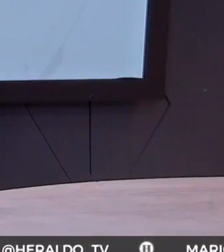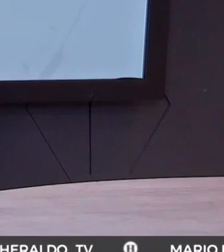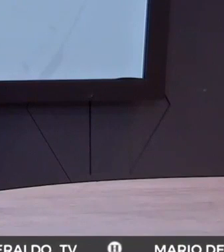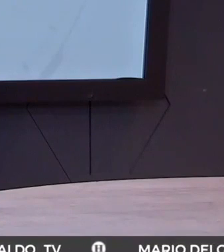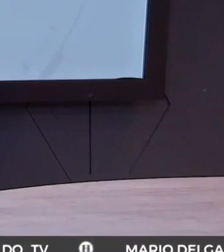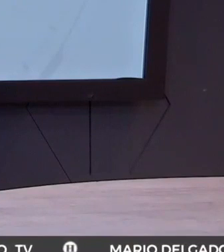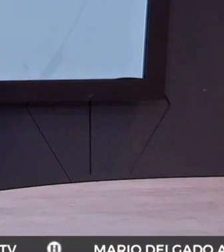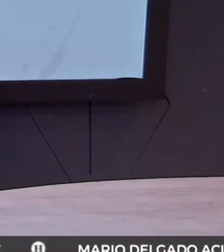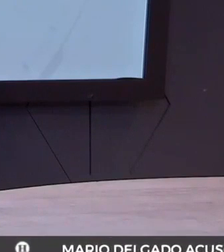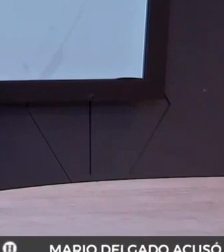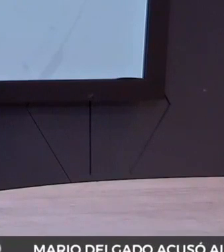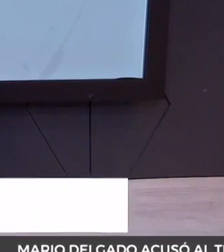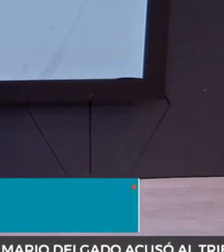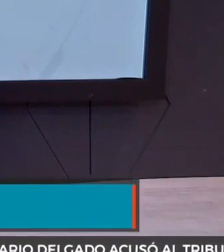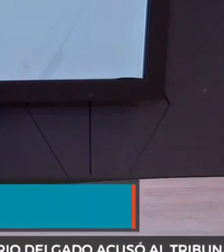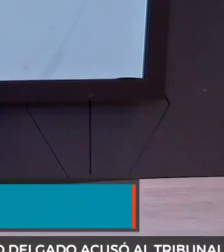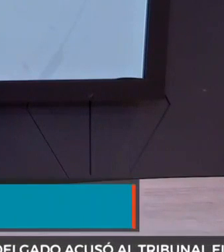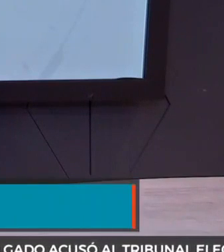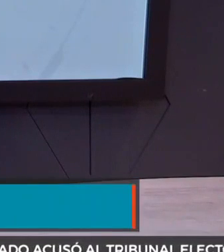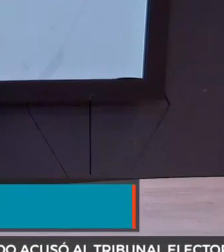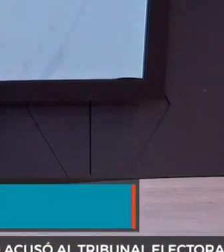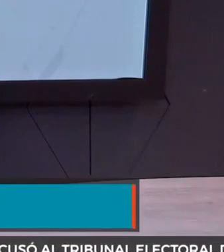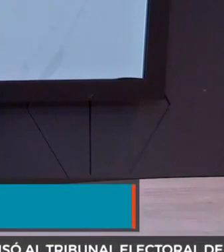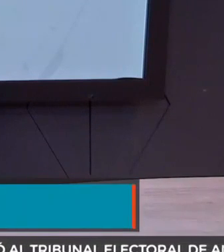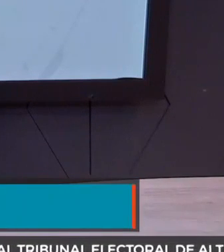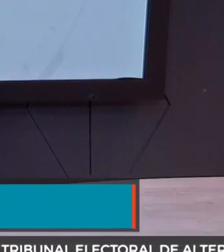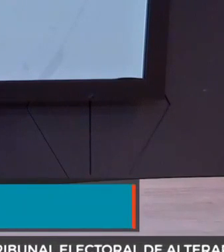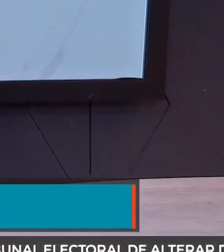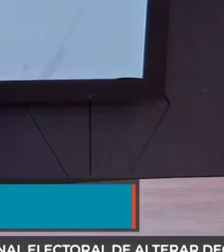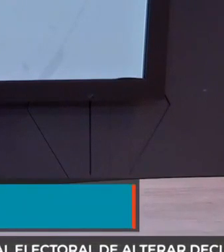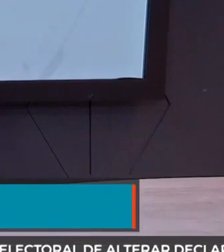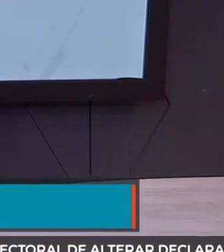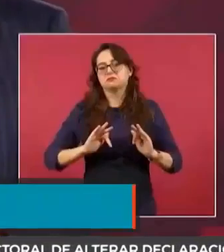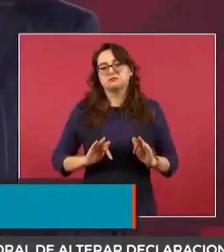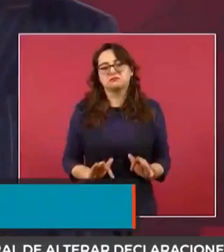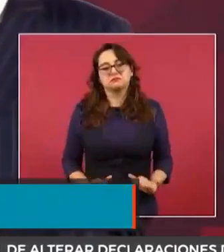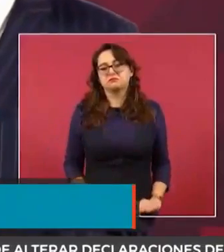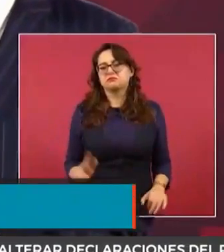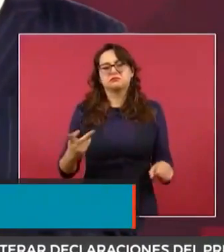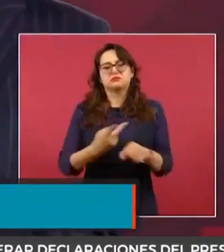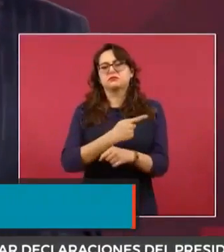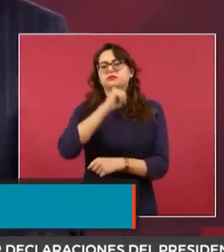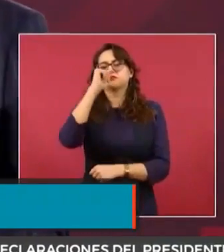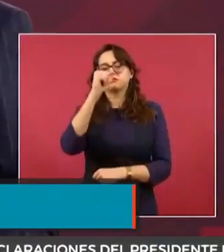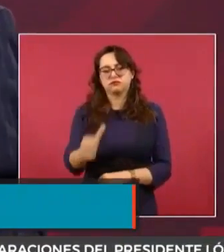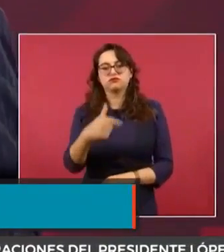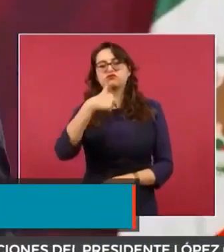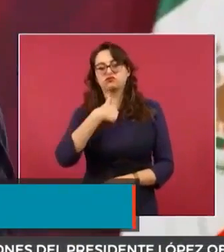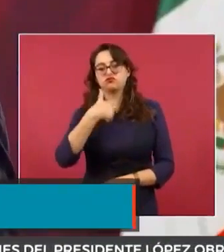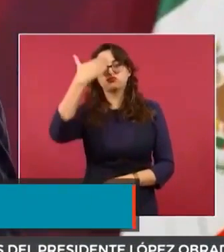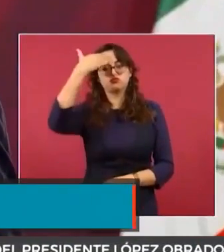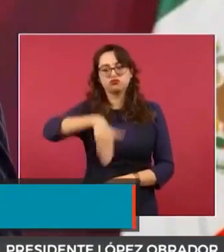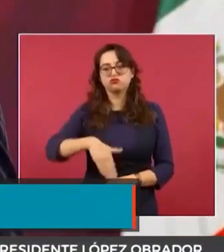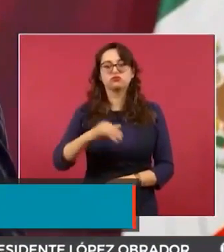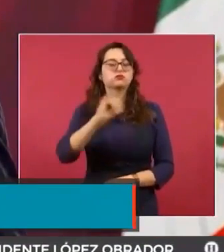que la oficina de la presidencia promovió diversos juicios de Amparo para impugnar la prohibición de que el ir el impulso al presidente López